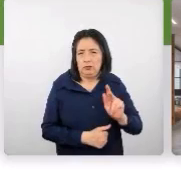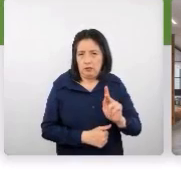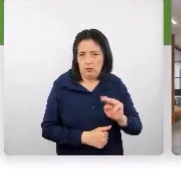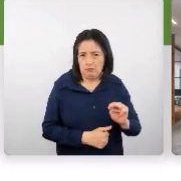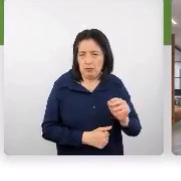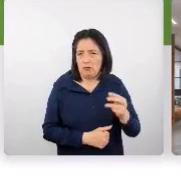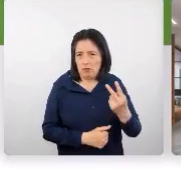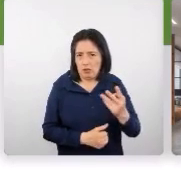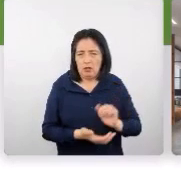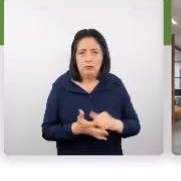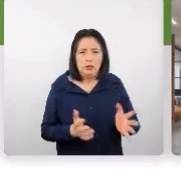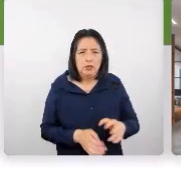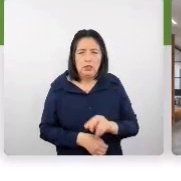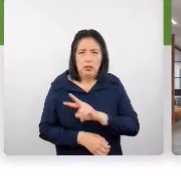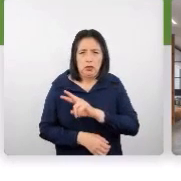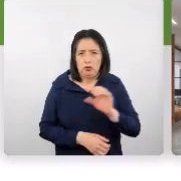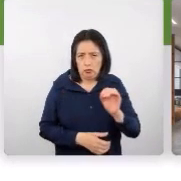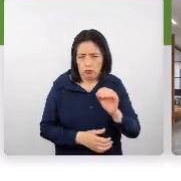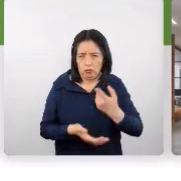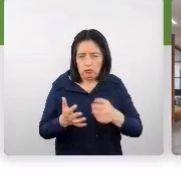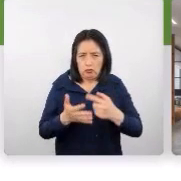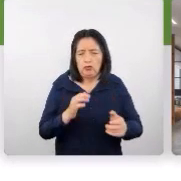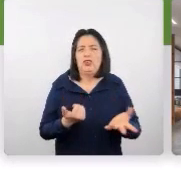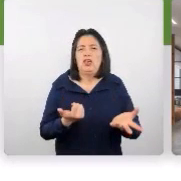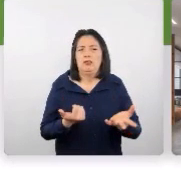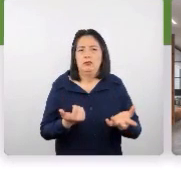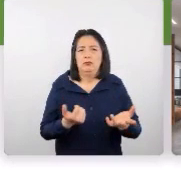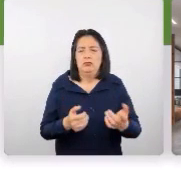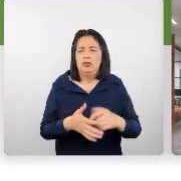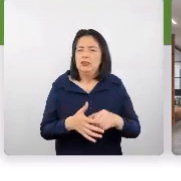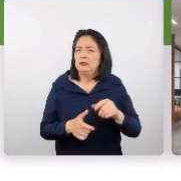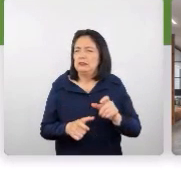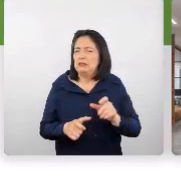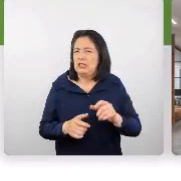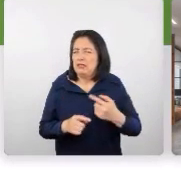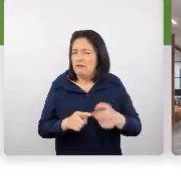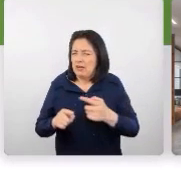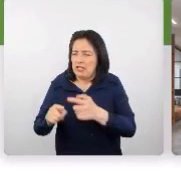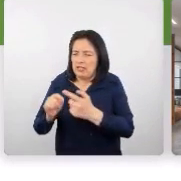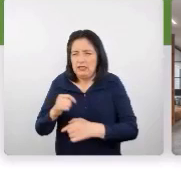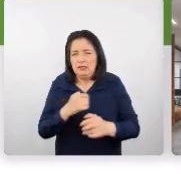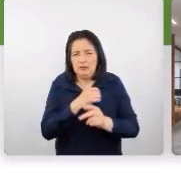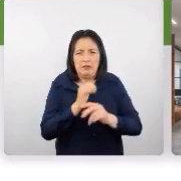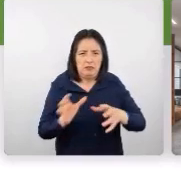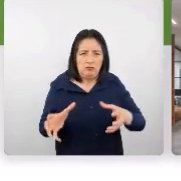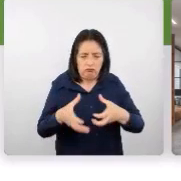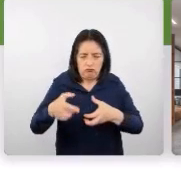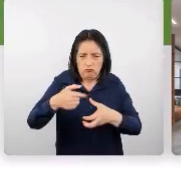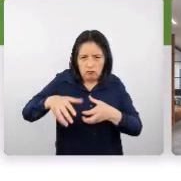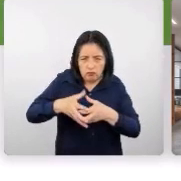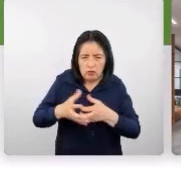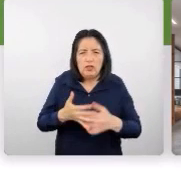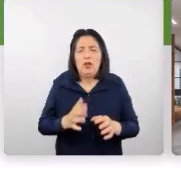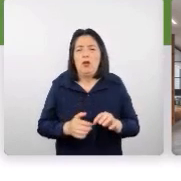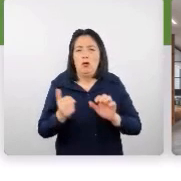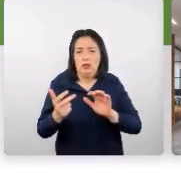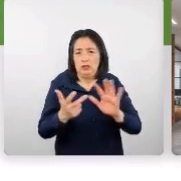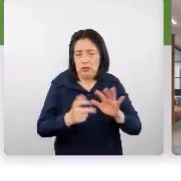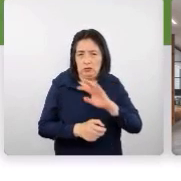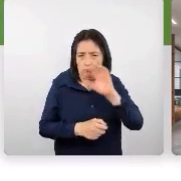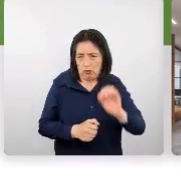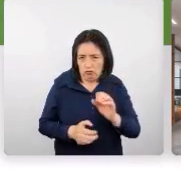y 200 nacionalidades conviven dentro de la urbe, siendo el 85% de ellas